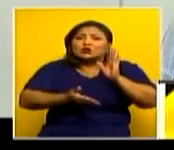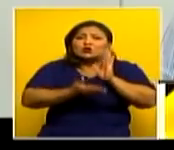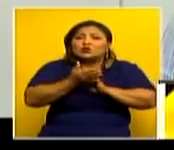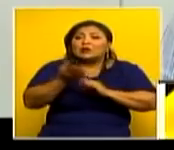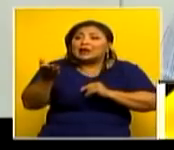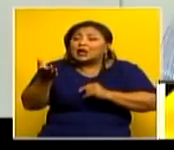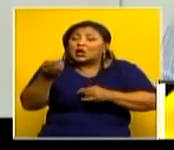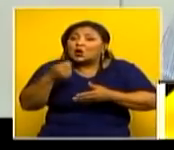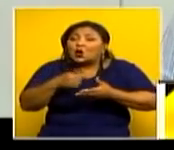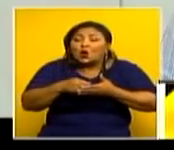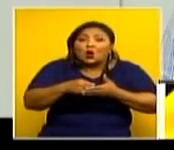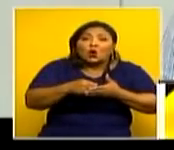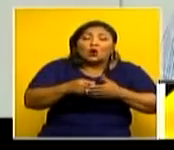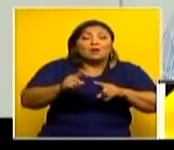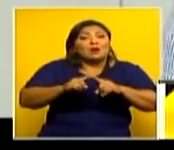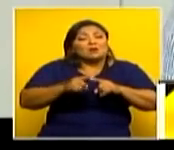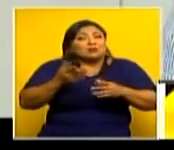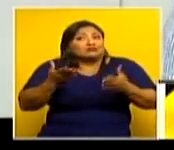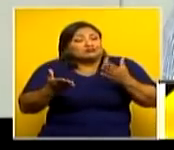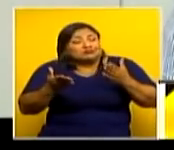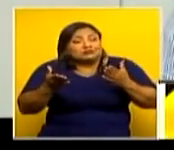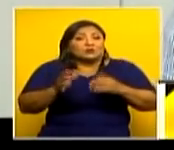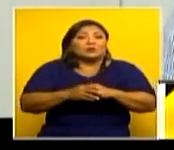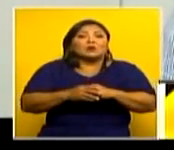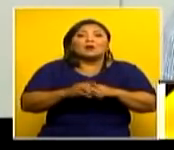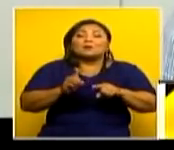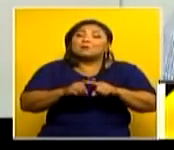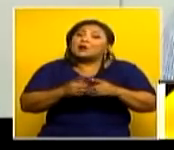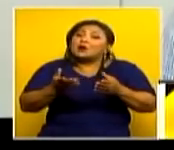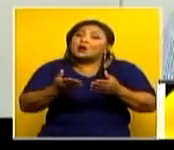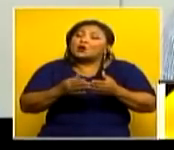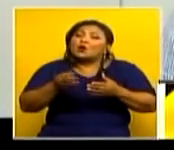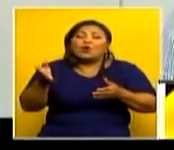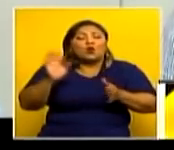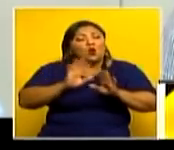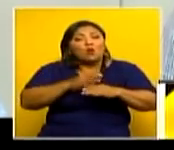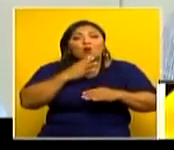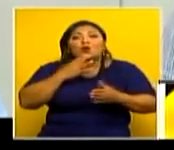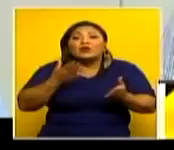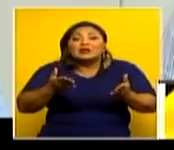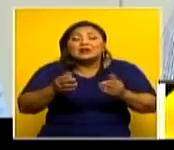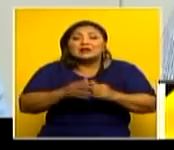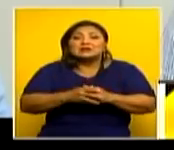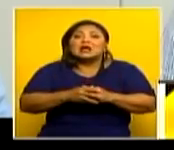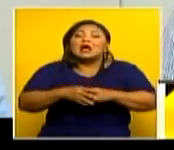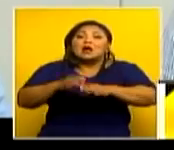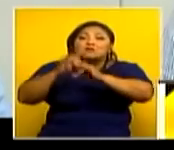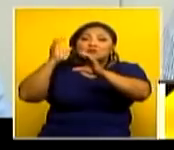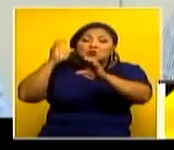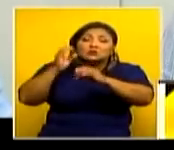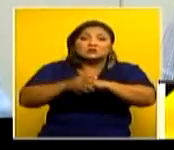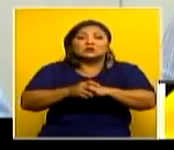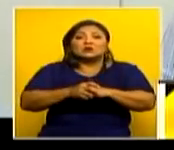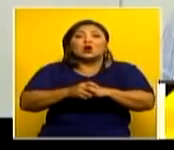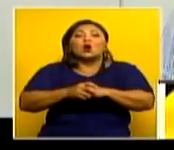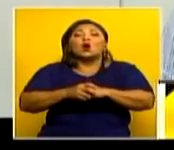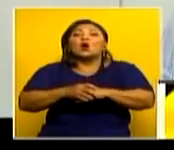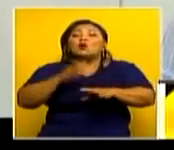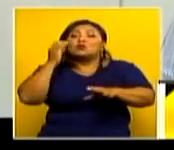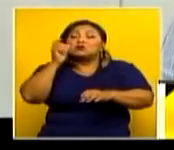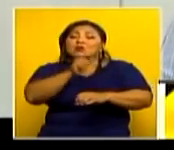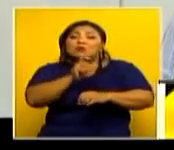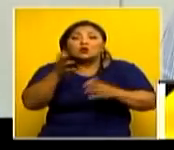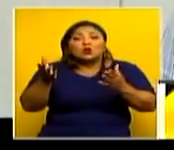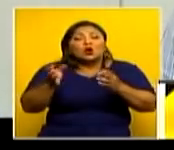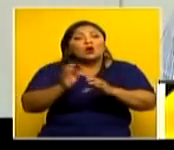consumen, que podía haber sido una alternativa, sin afectar bajo ninguna circunstancia al transporte, ni al transporte de personas, ni al